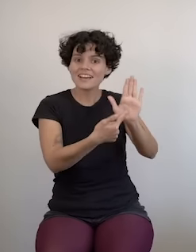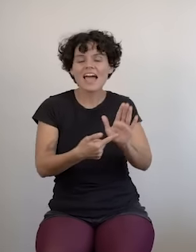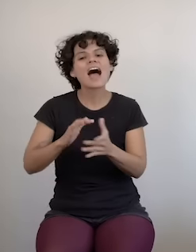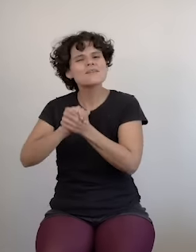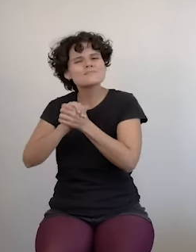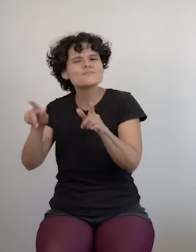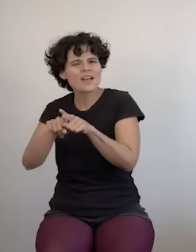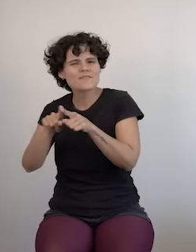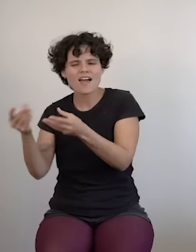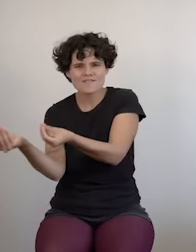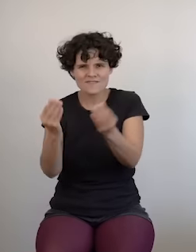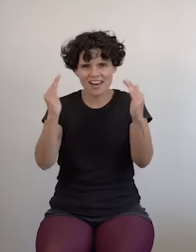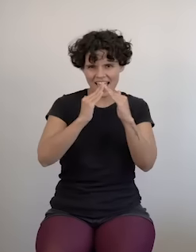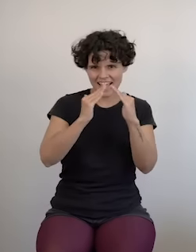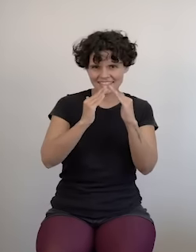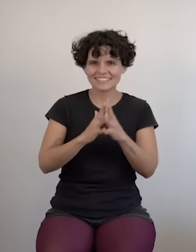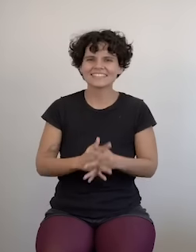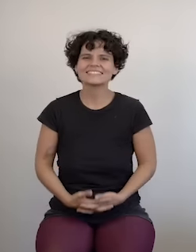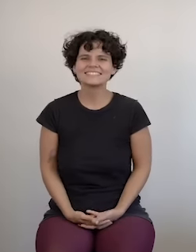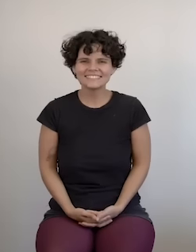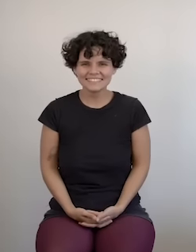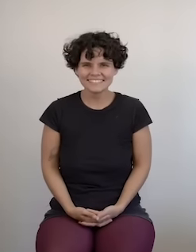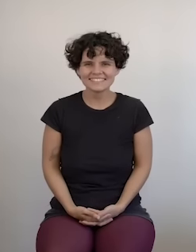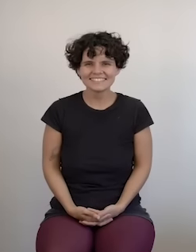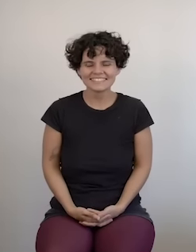a la tele y hermanos para invitar a la casa.